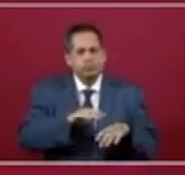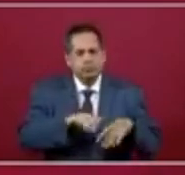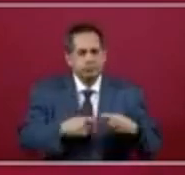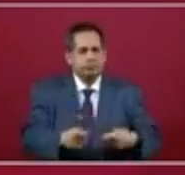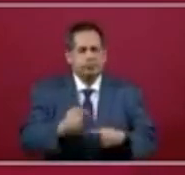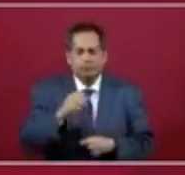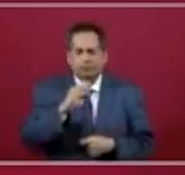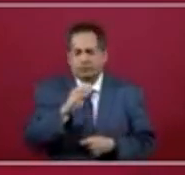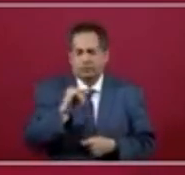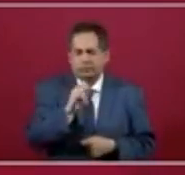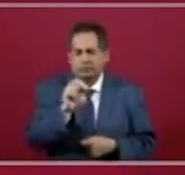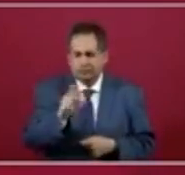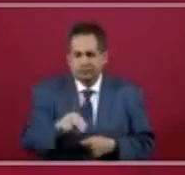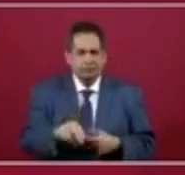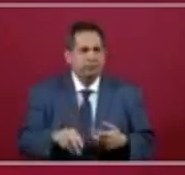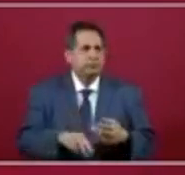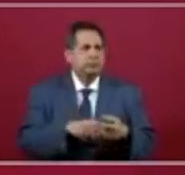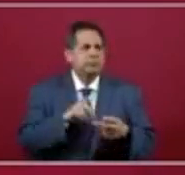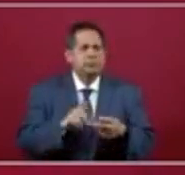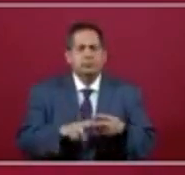CISEN desde